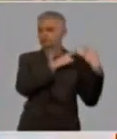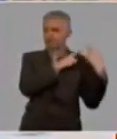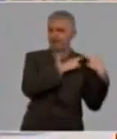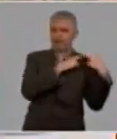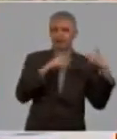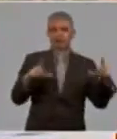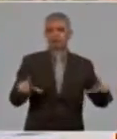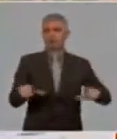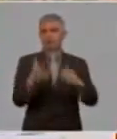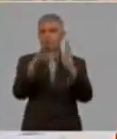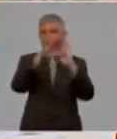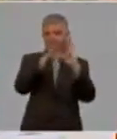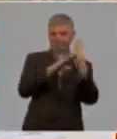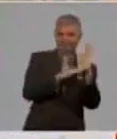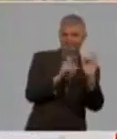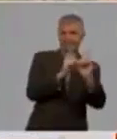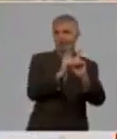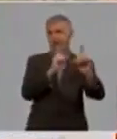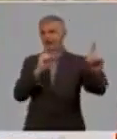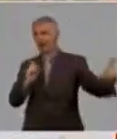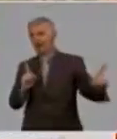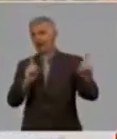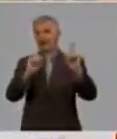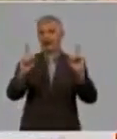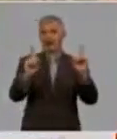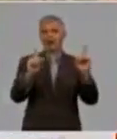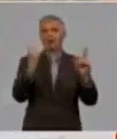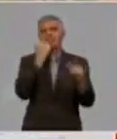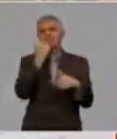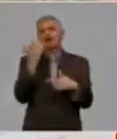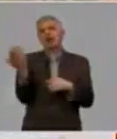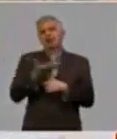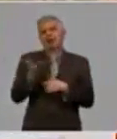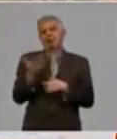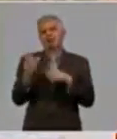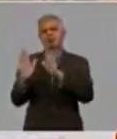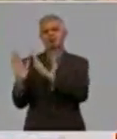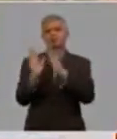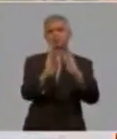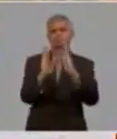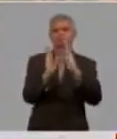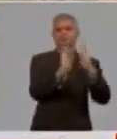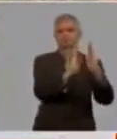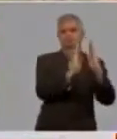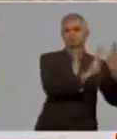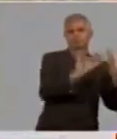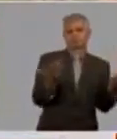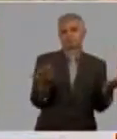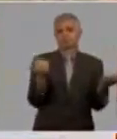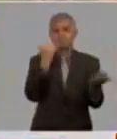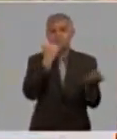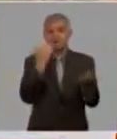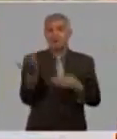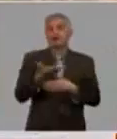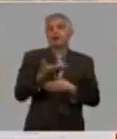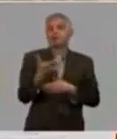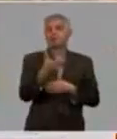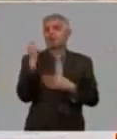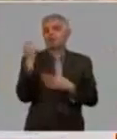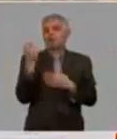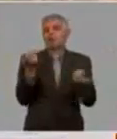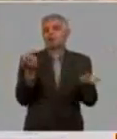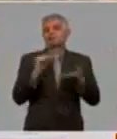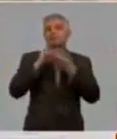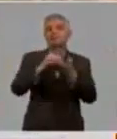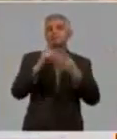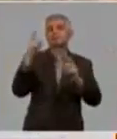dispuesto de distanciamiento y demás, más rápido pasaremos una fase a otra y más rápido tendremos todos los servicios de transporte restablecidos. Así